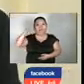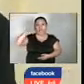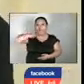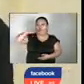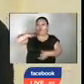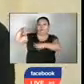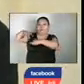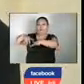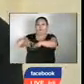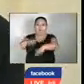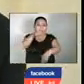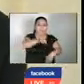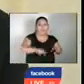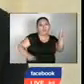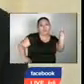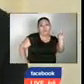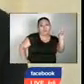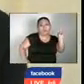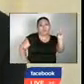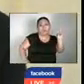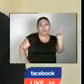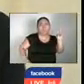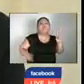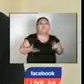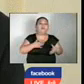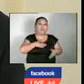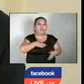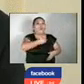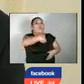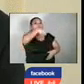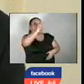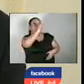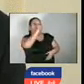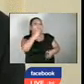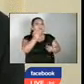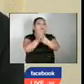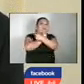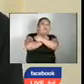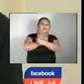obviamente los san salvadoreños estarán consumiendo agua con altos niveles de contaminación.